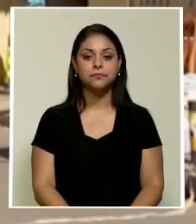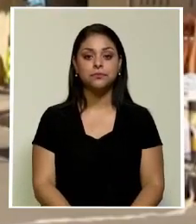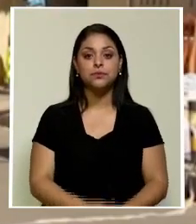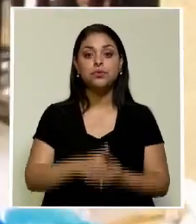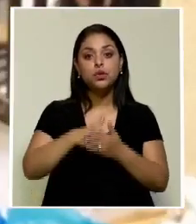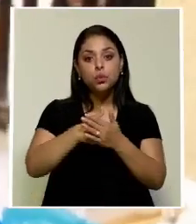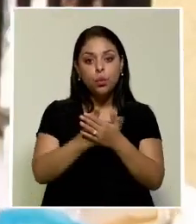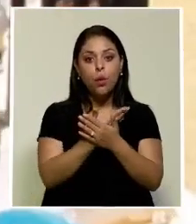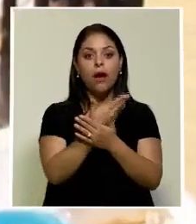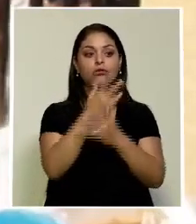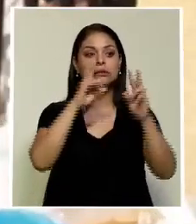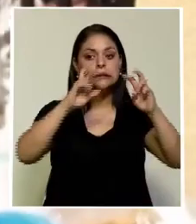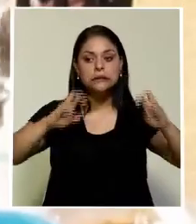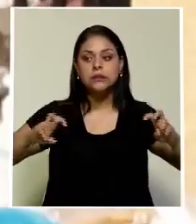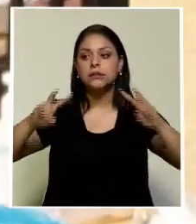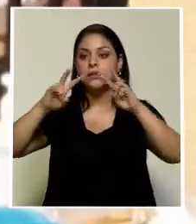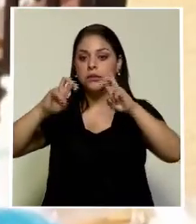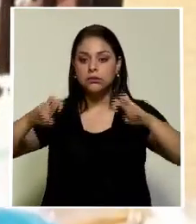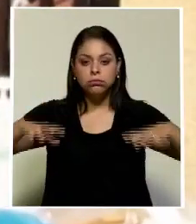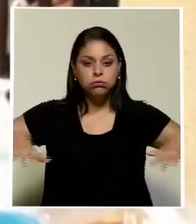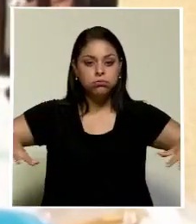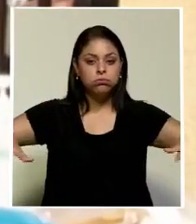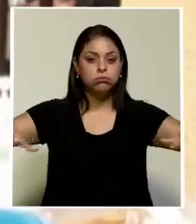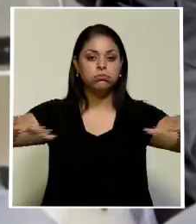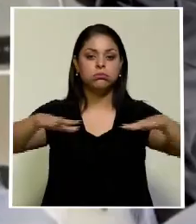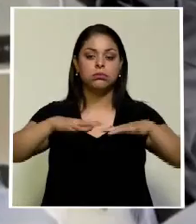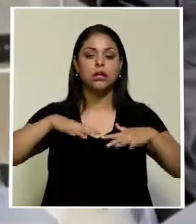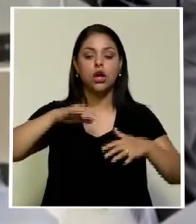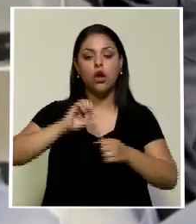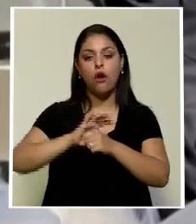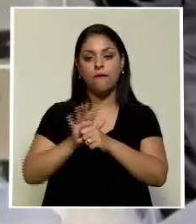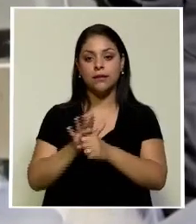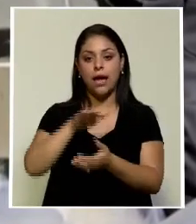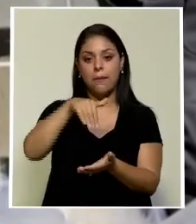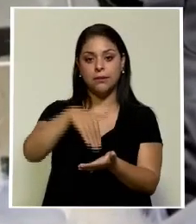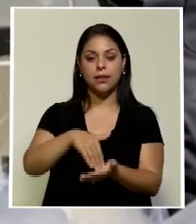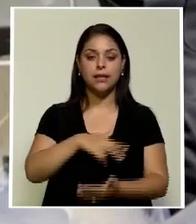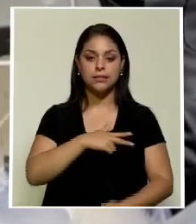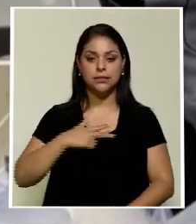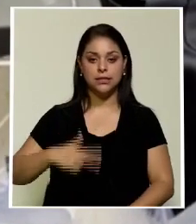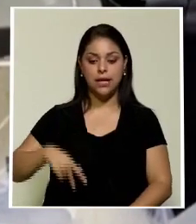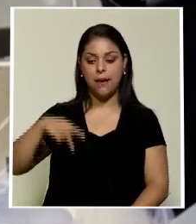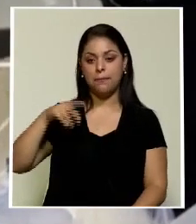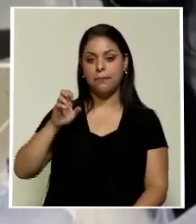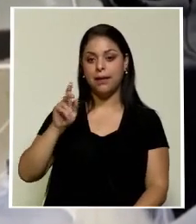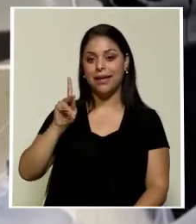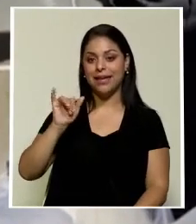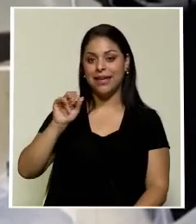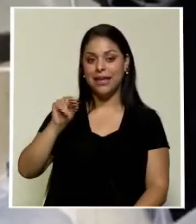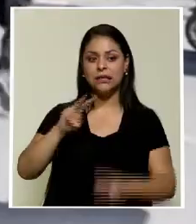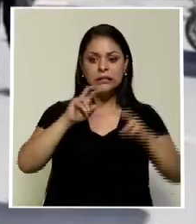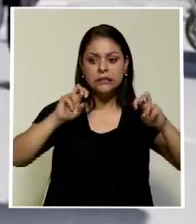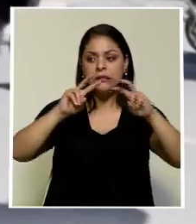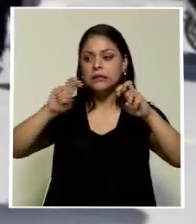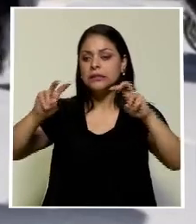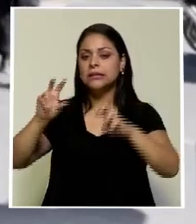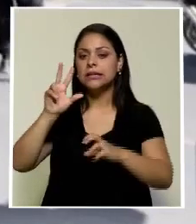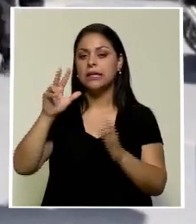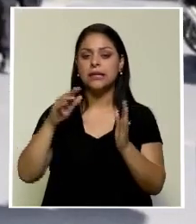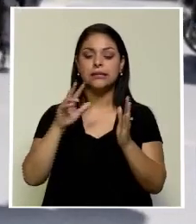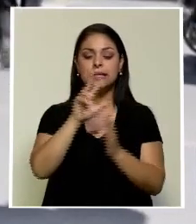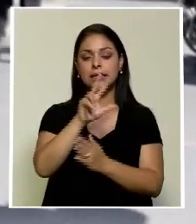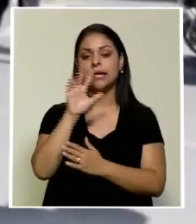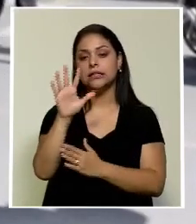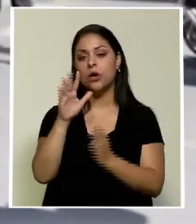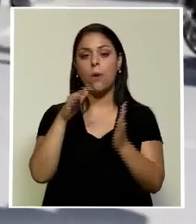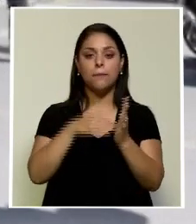Nuevos testeos masivos de COVID en la capital china. Pekín comenzó a testear a unas 35.000 personas tras la detección de nuevos